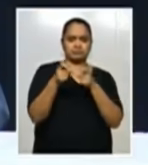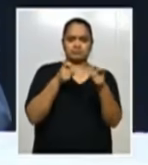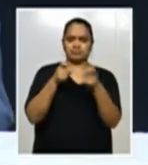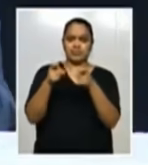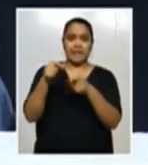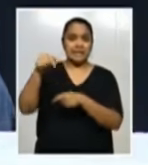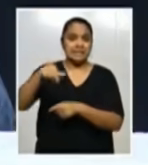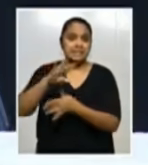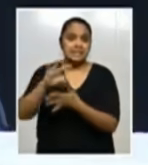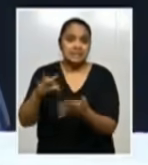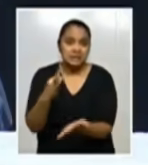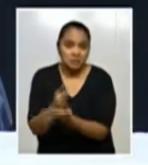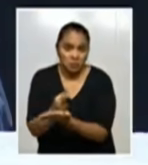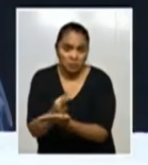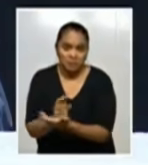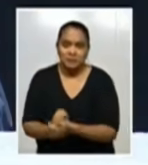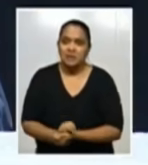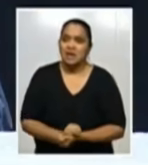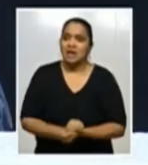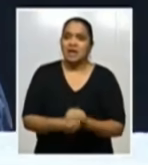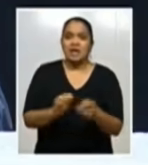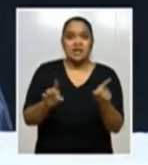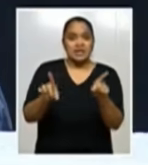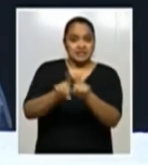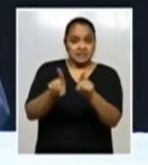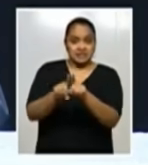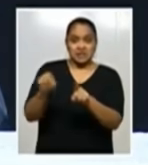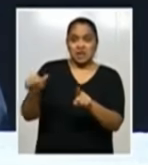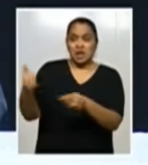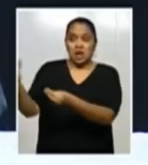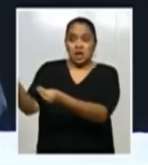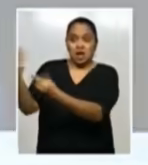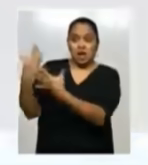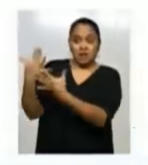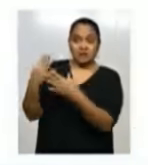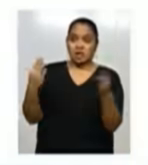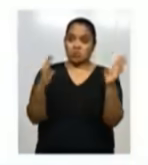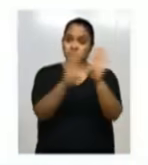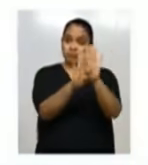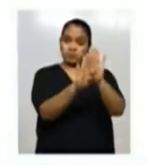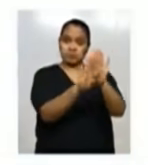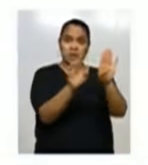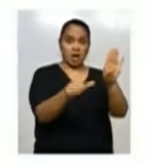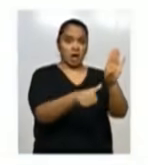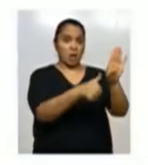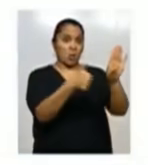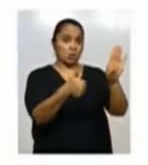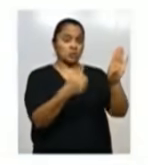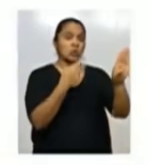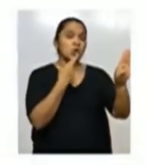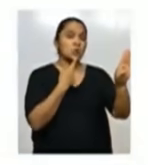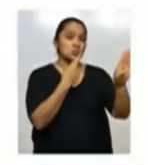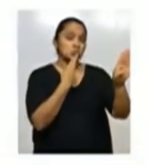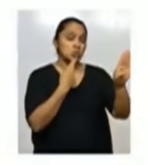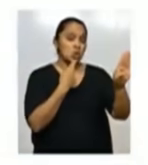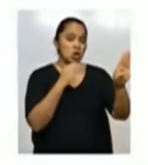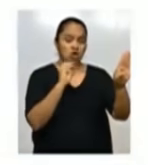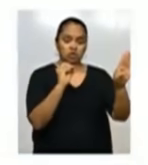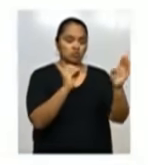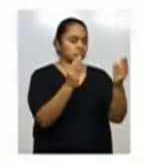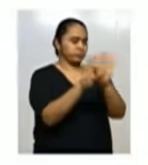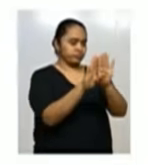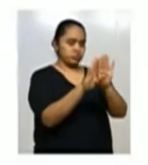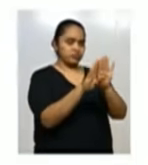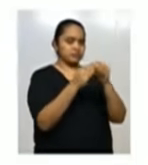bioseguridad. Luego tenemos lo que nos dicen que no debemos abrir todavía. Ellos creen que no es el momento y que esto debe entrar en una